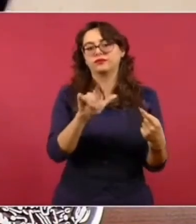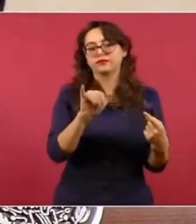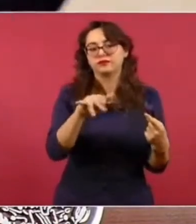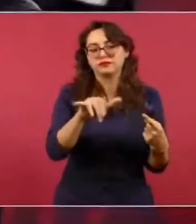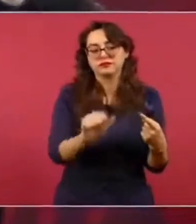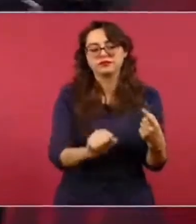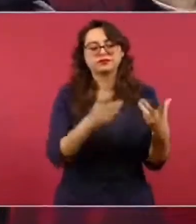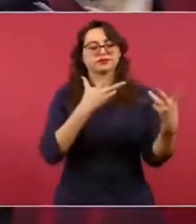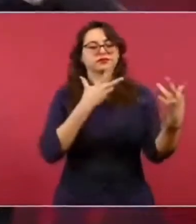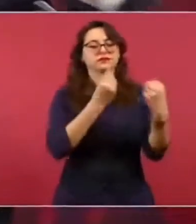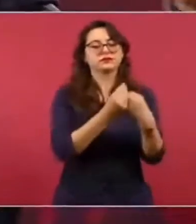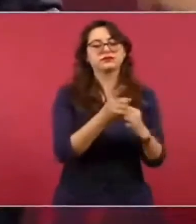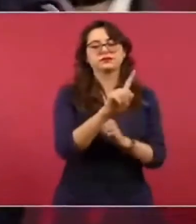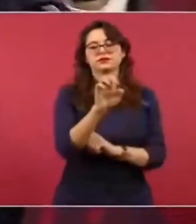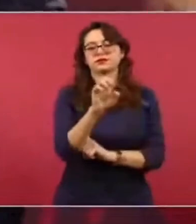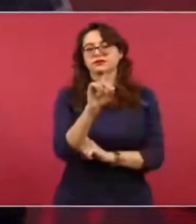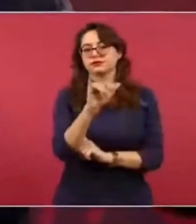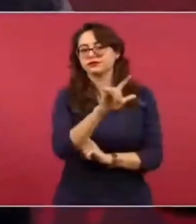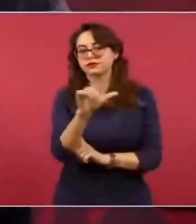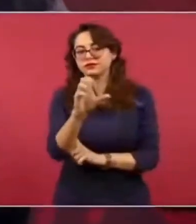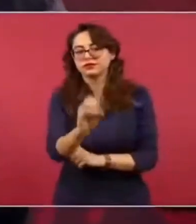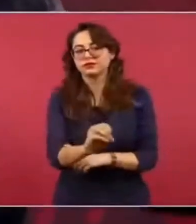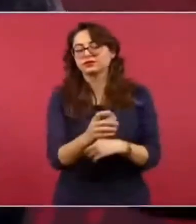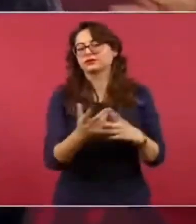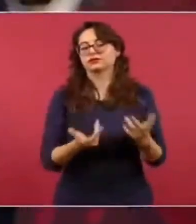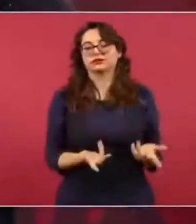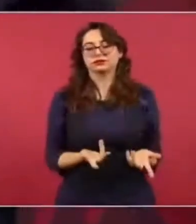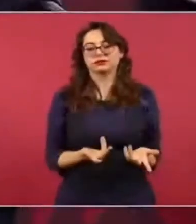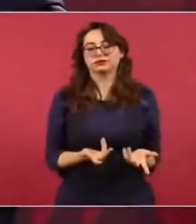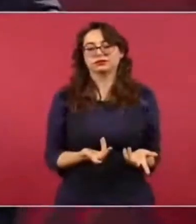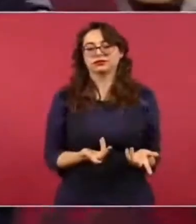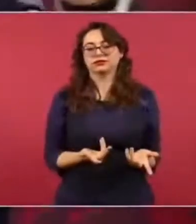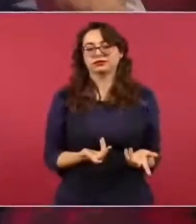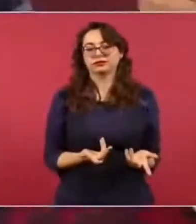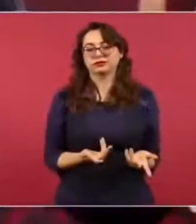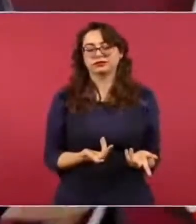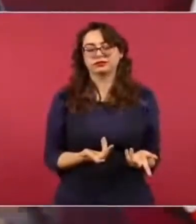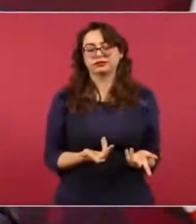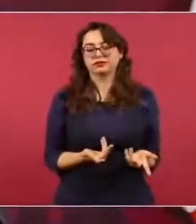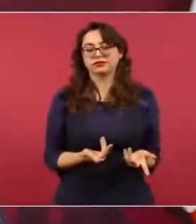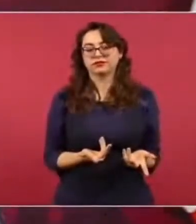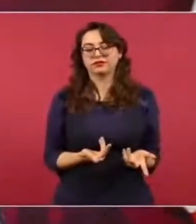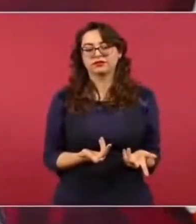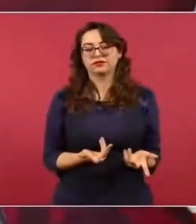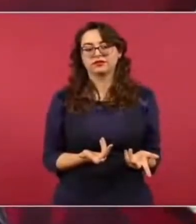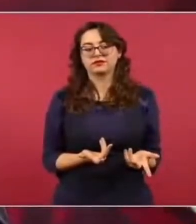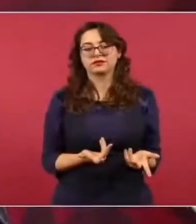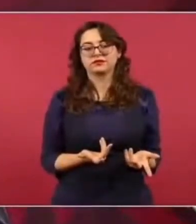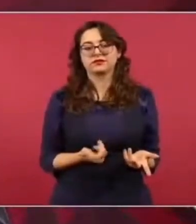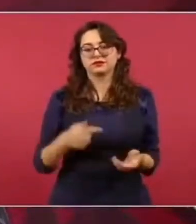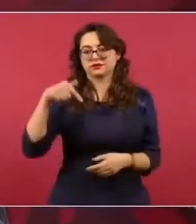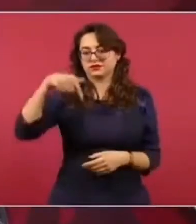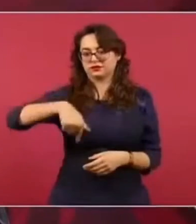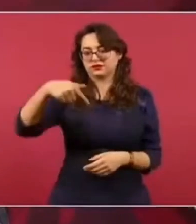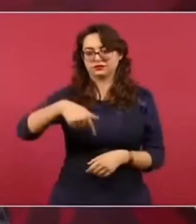¿quién fue el que abrió las puertas para que llegaran las empresas eléctricas